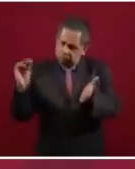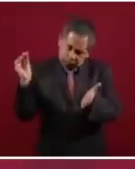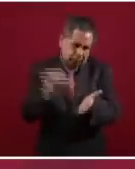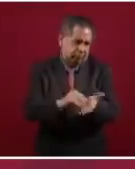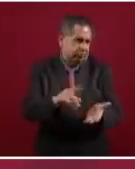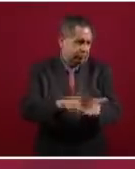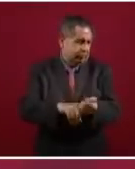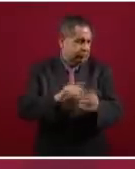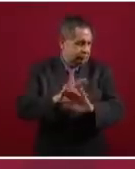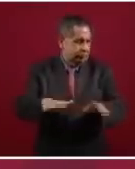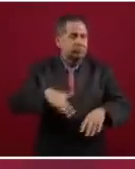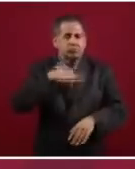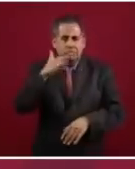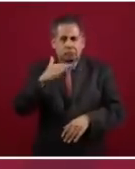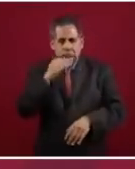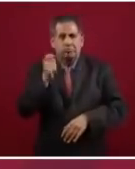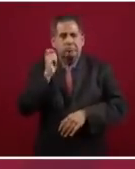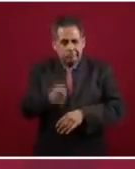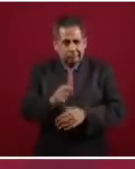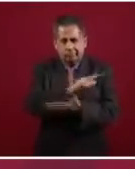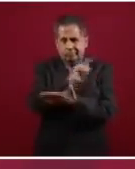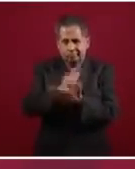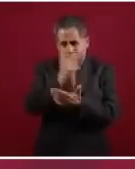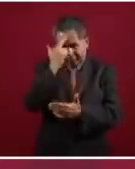ese periodo.